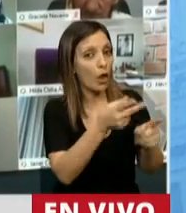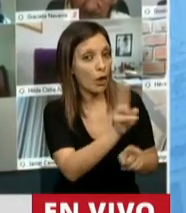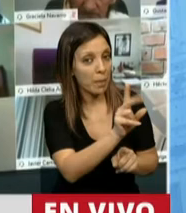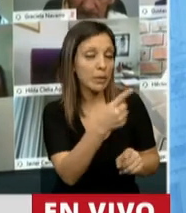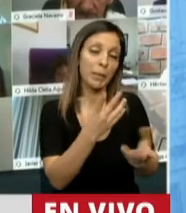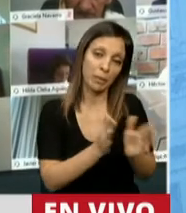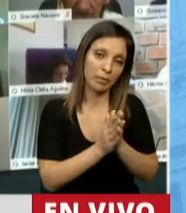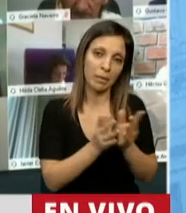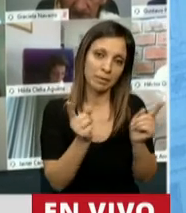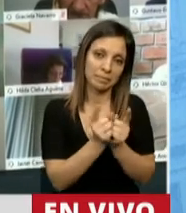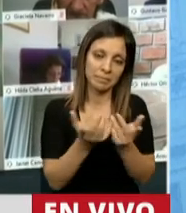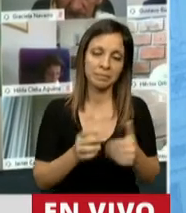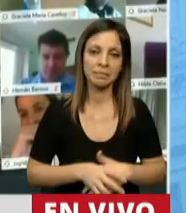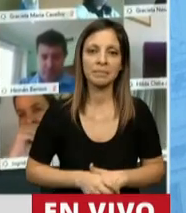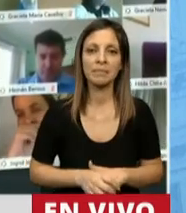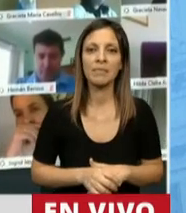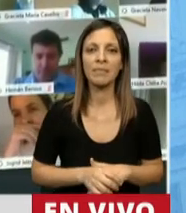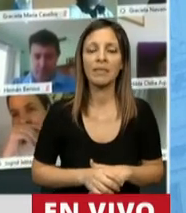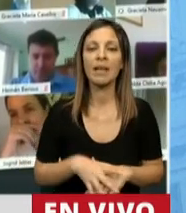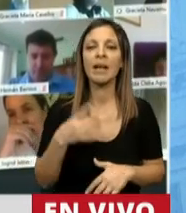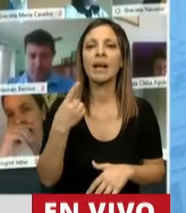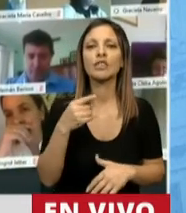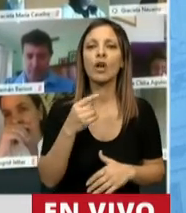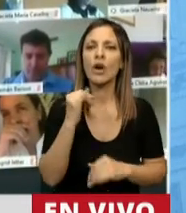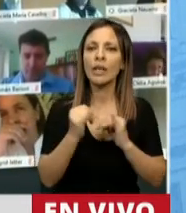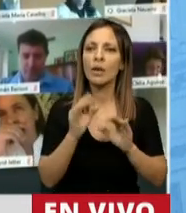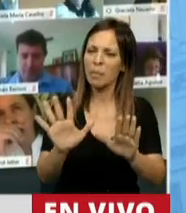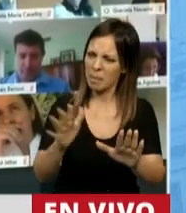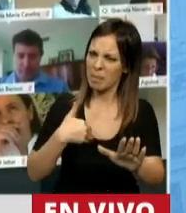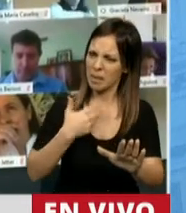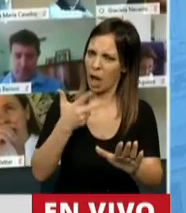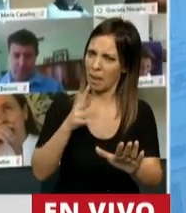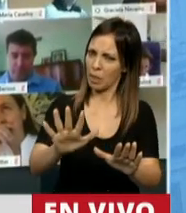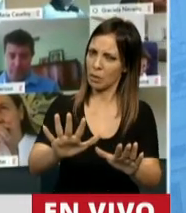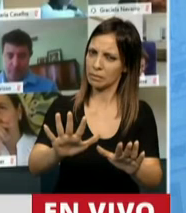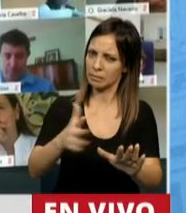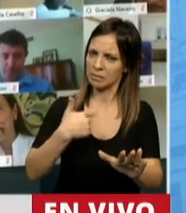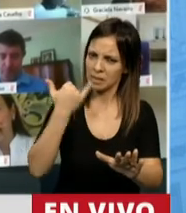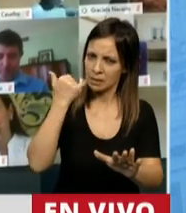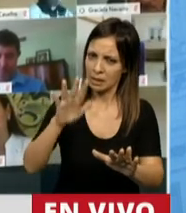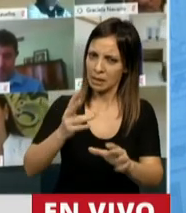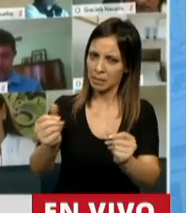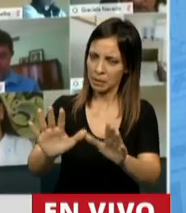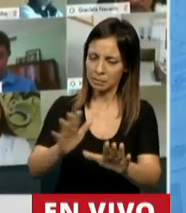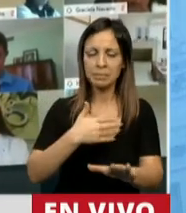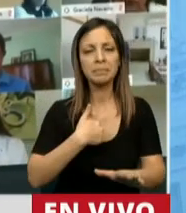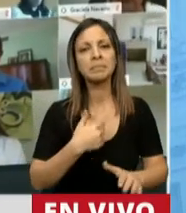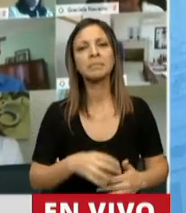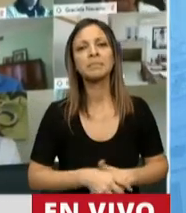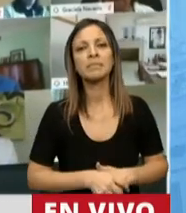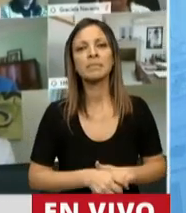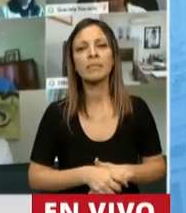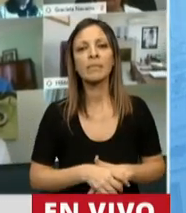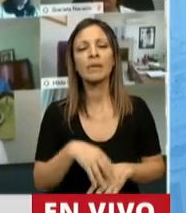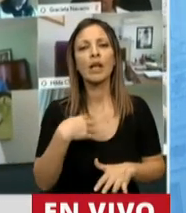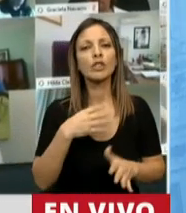manera sintética a lo que significa, déjeme hablar un minutito, presidente, ya termino.